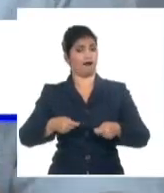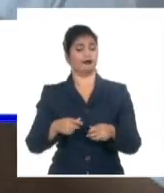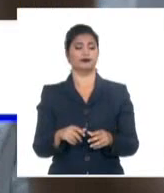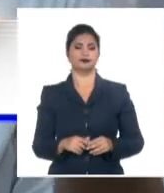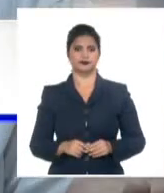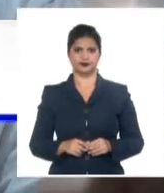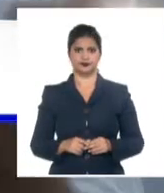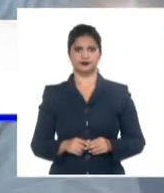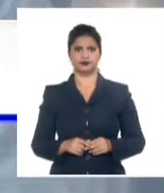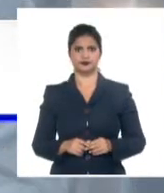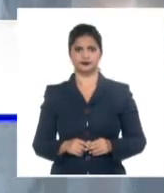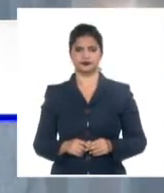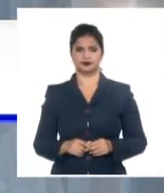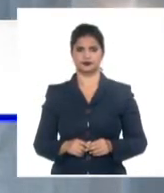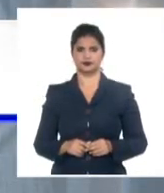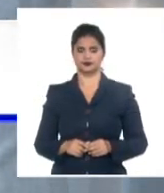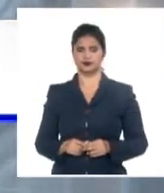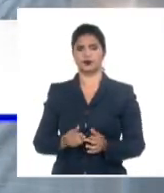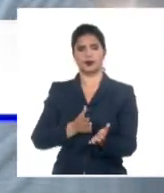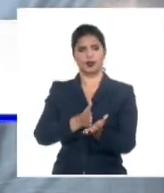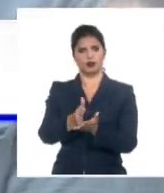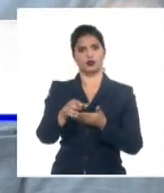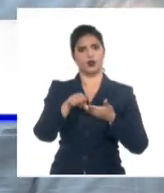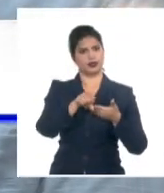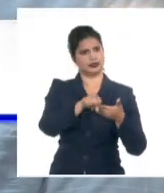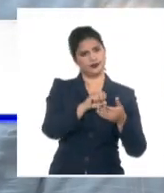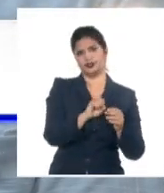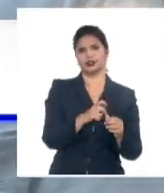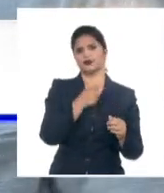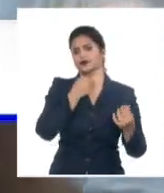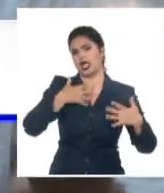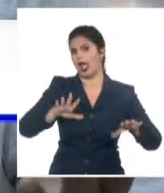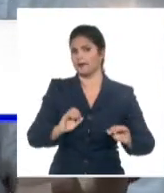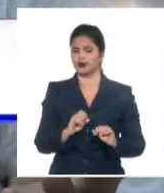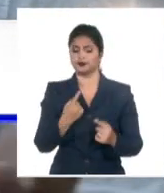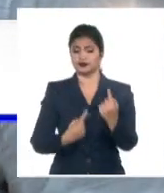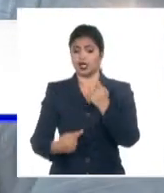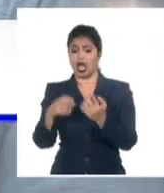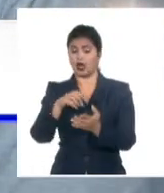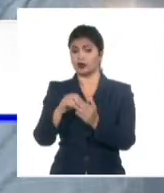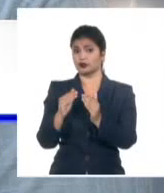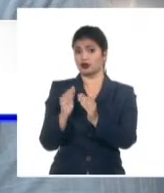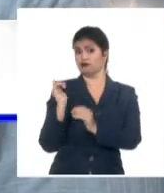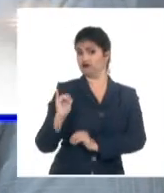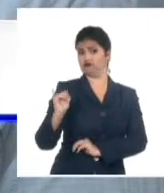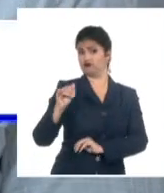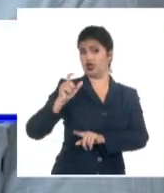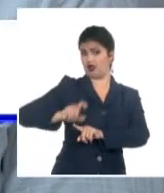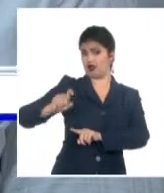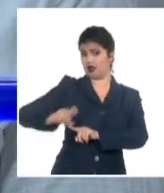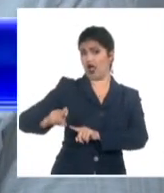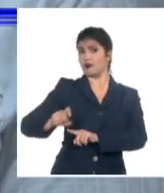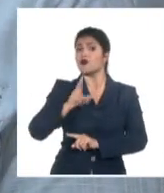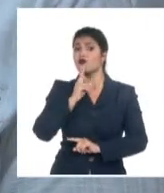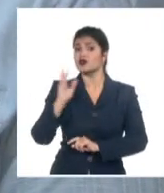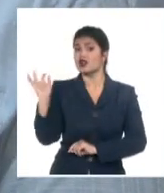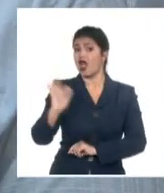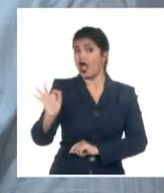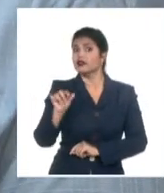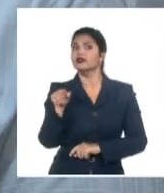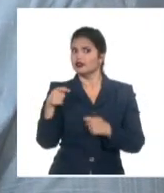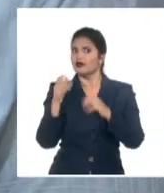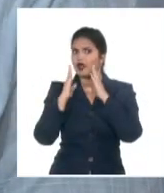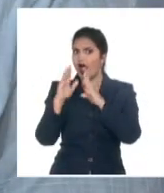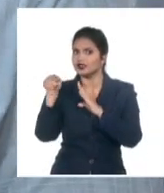servicio y otorgárselo a quienes no lo reciben. Esto viene, por supuesto, en la ley del agua. Esto no hay que discutirlo. Eso es parte de